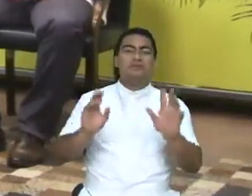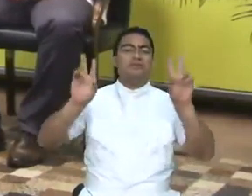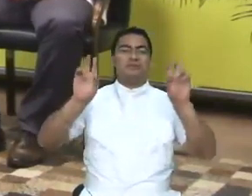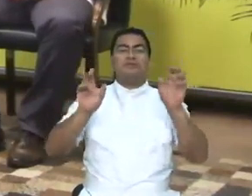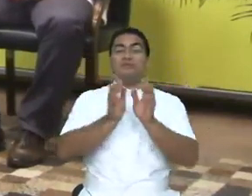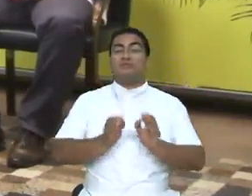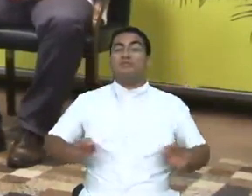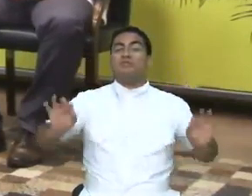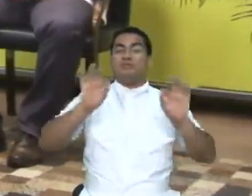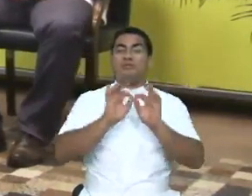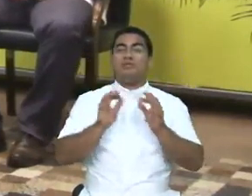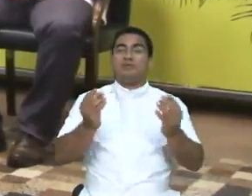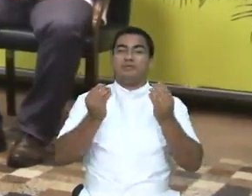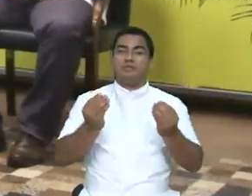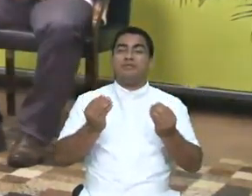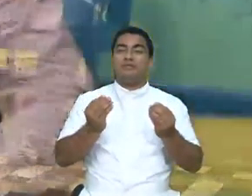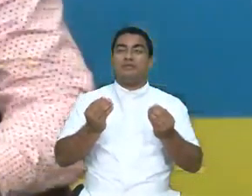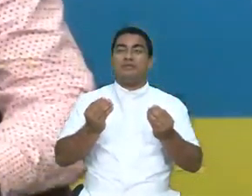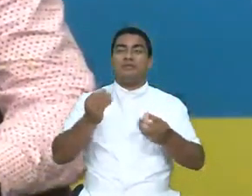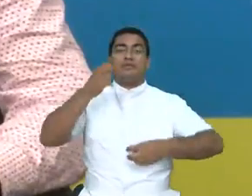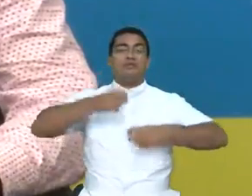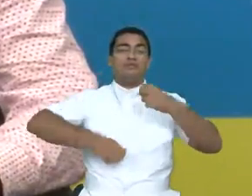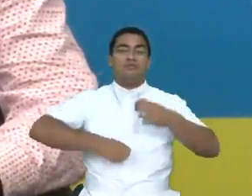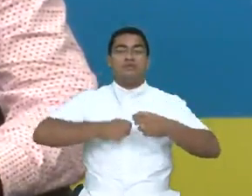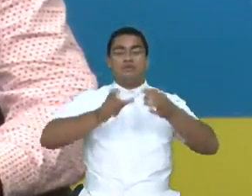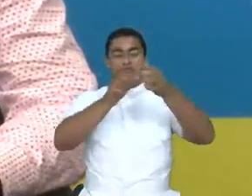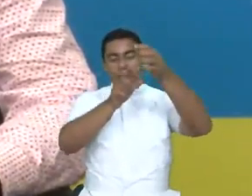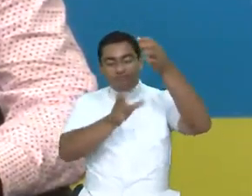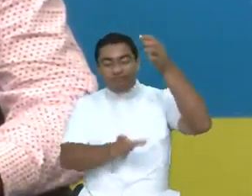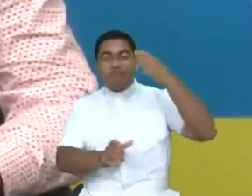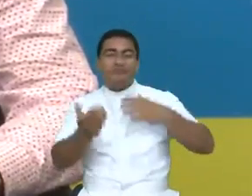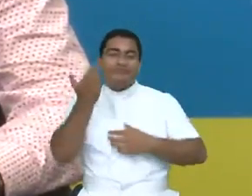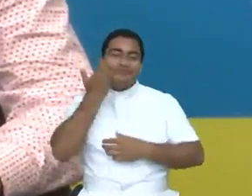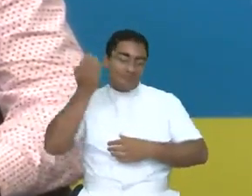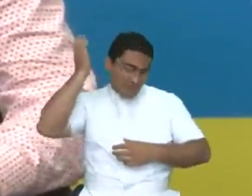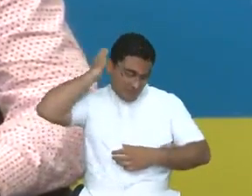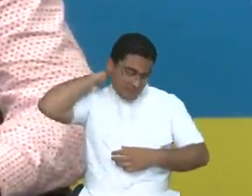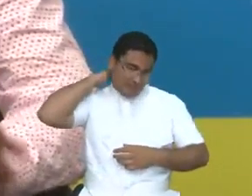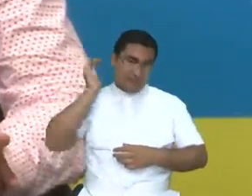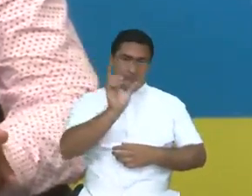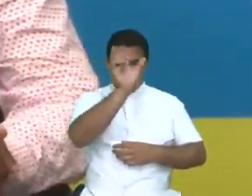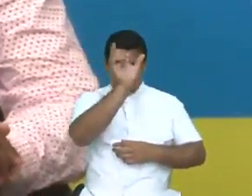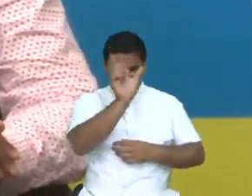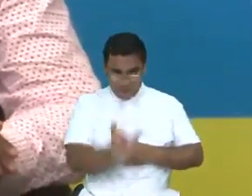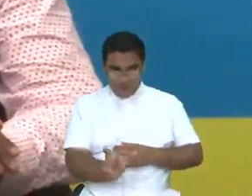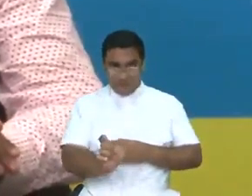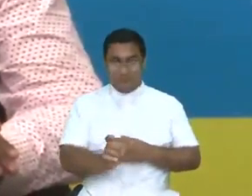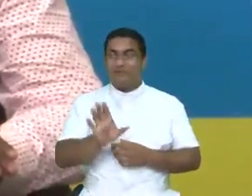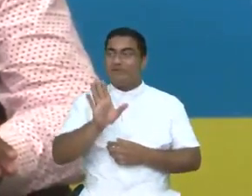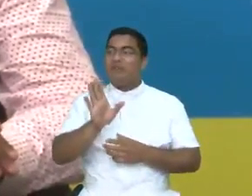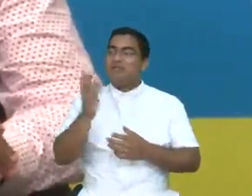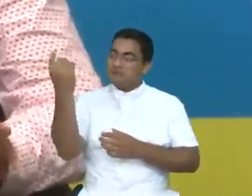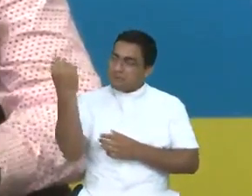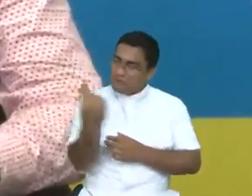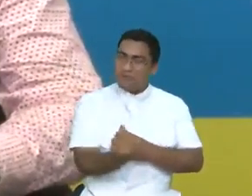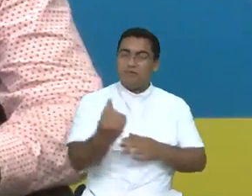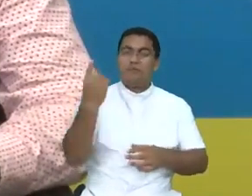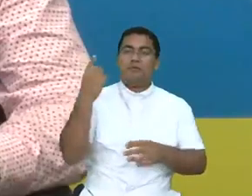muy interesante: lesiones y enfermedades de la columna vertebral. Estamos con el doctor